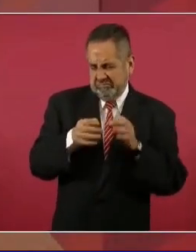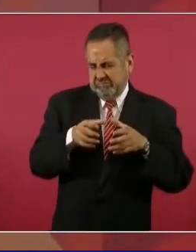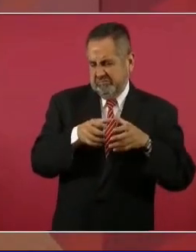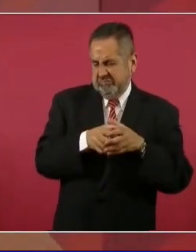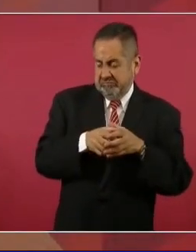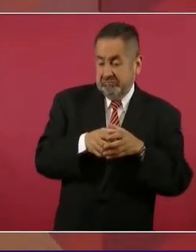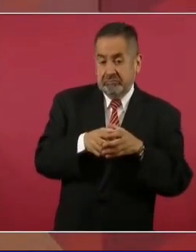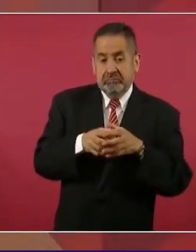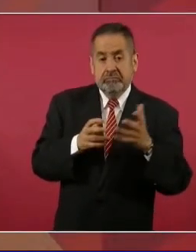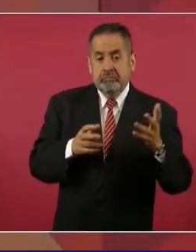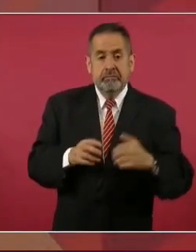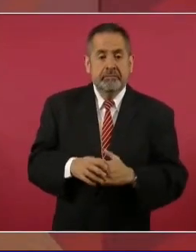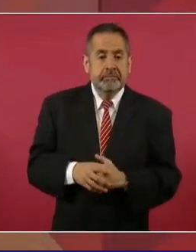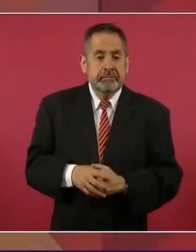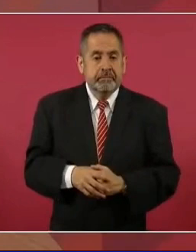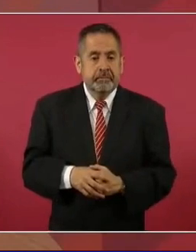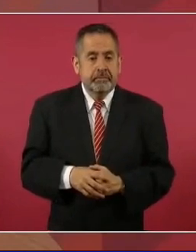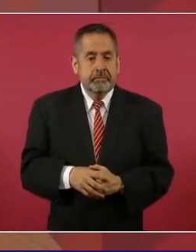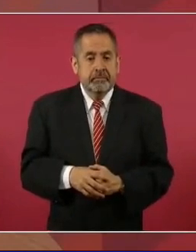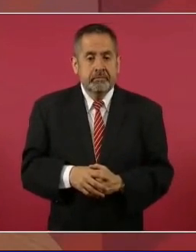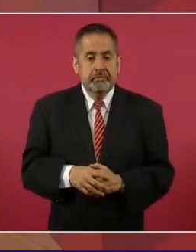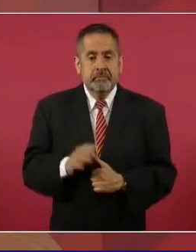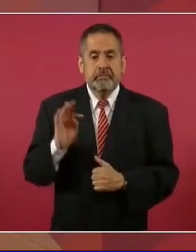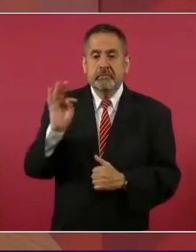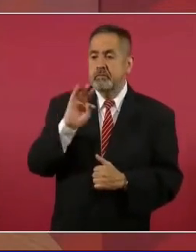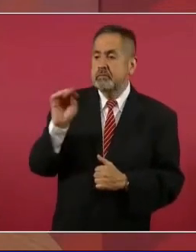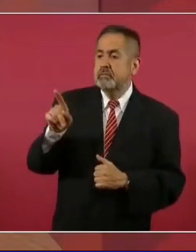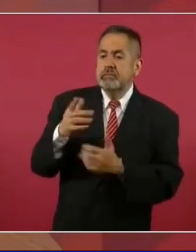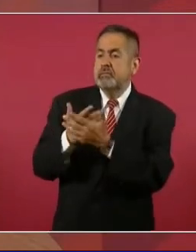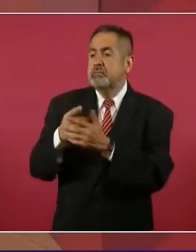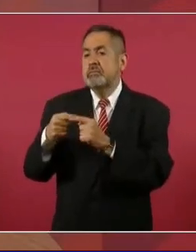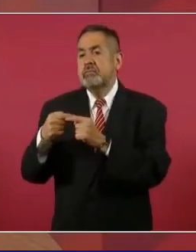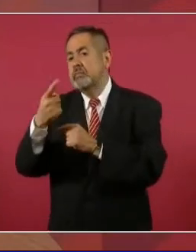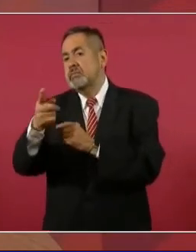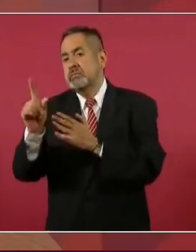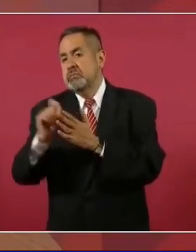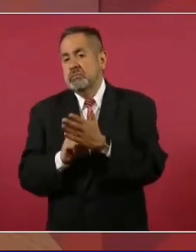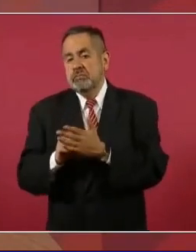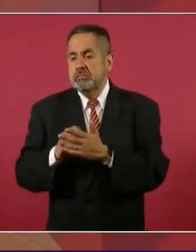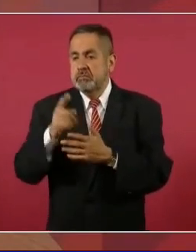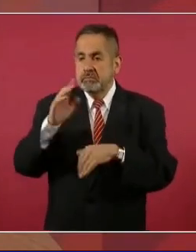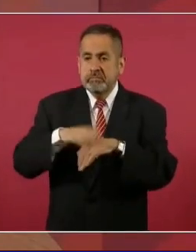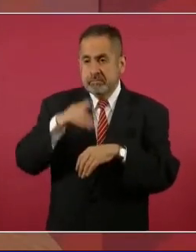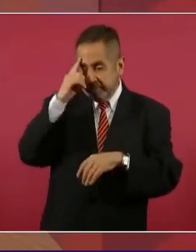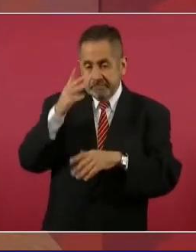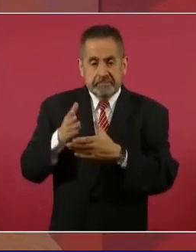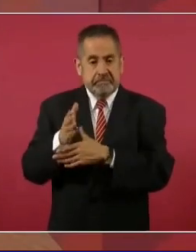porque hubo alguien que me dijo, es que si se hubiese esperado un mes,